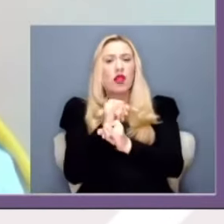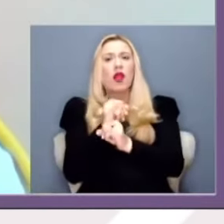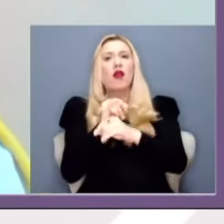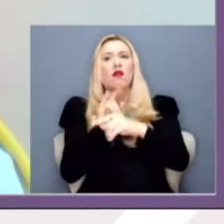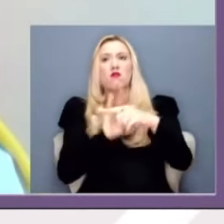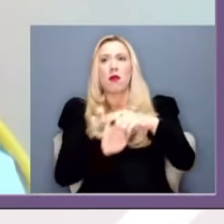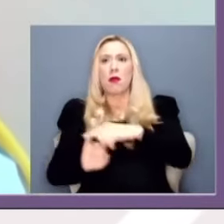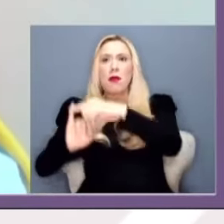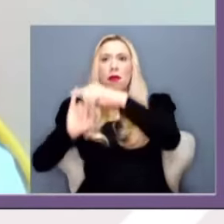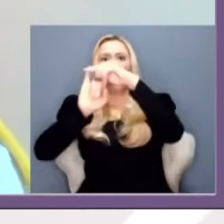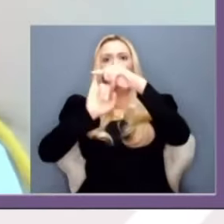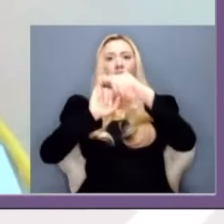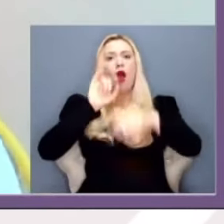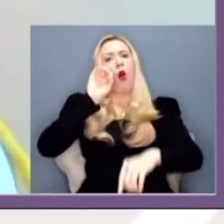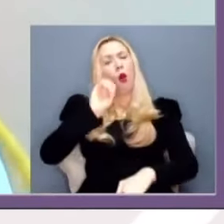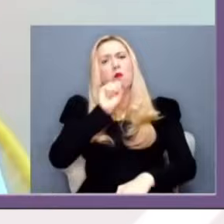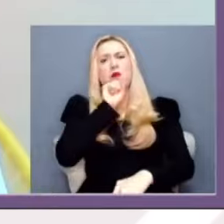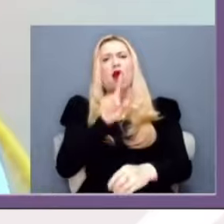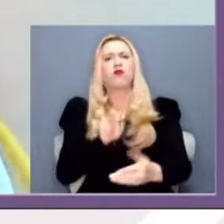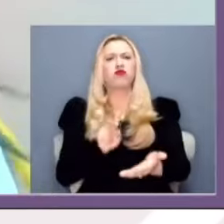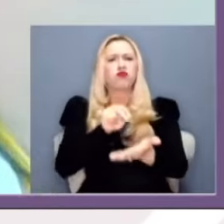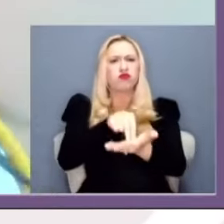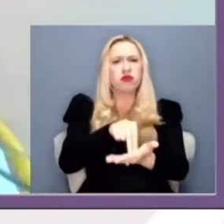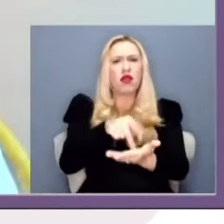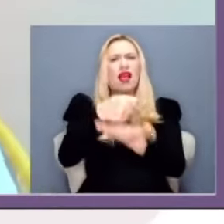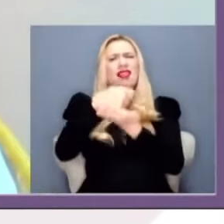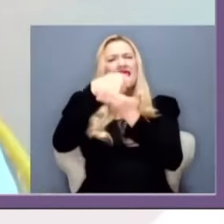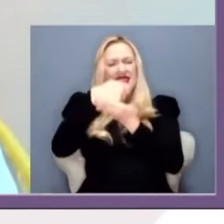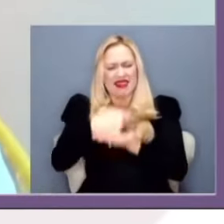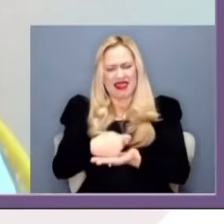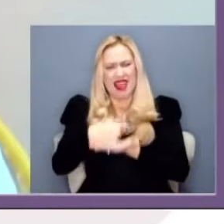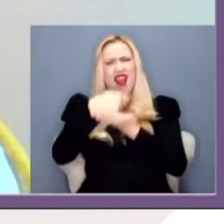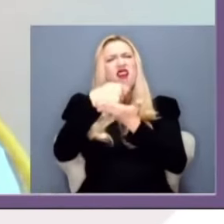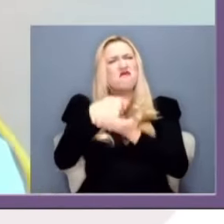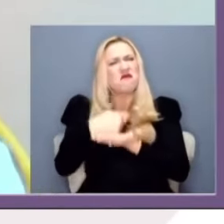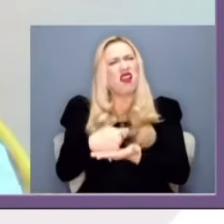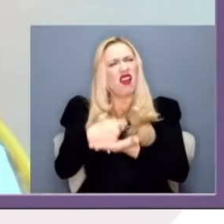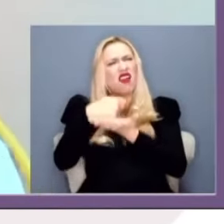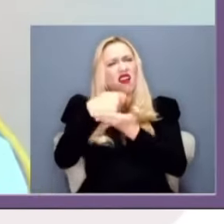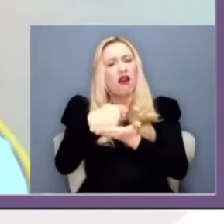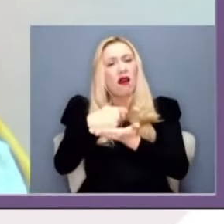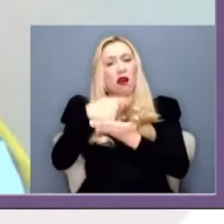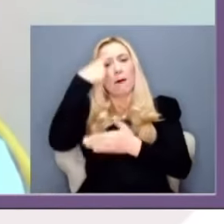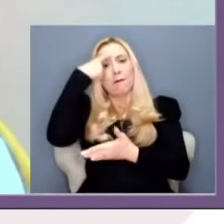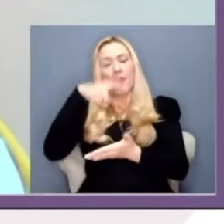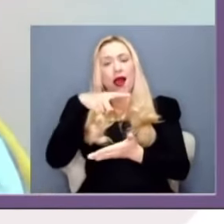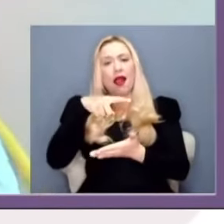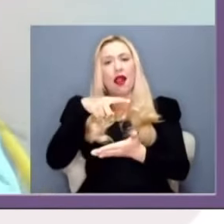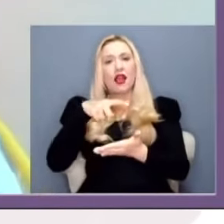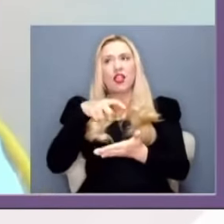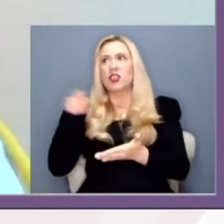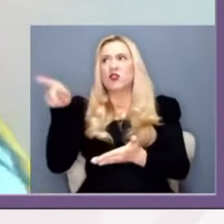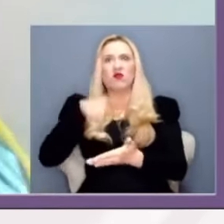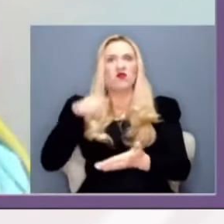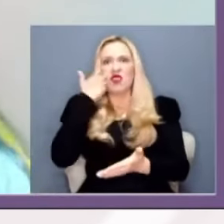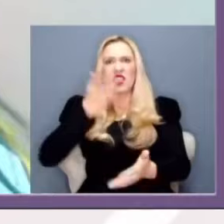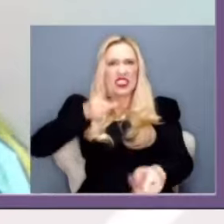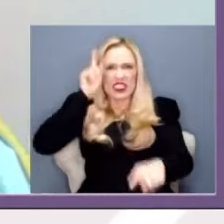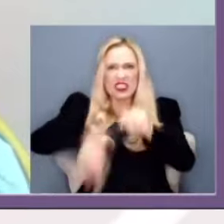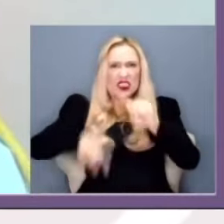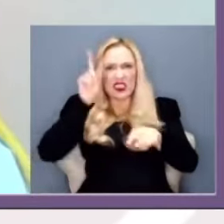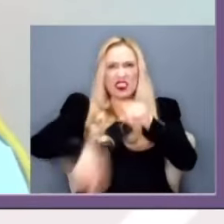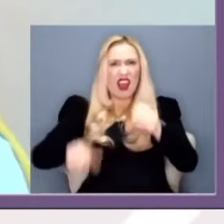también. Recordemos que estas terapias son los que llamamos los esfuerzos para corregir la orientación sexual e identidad de